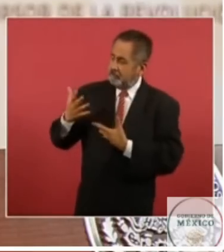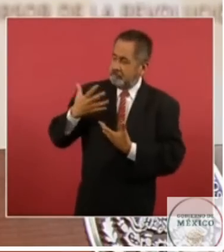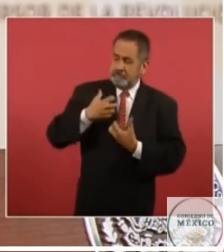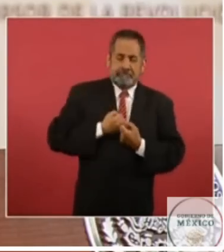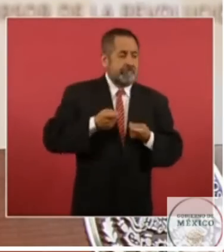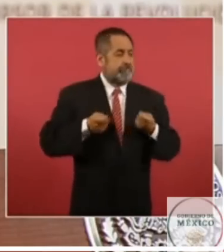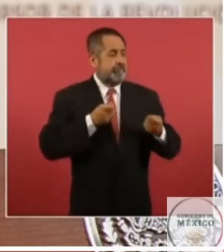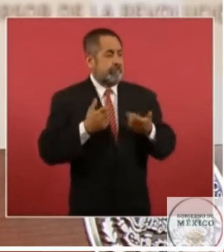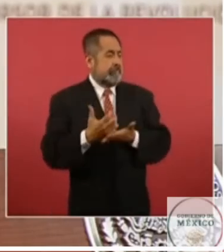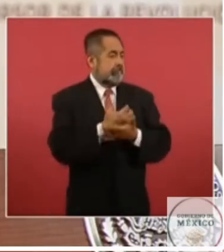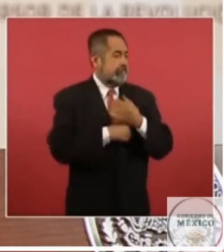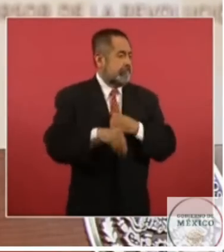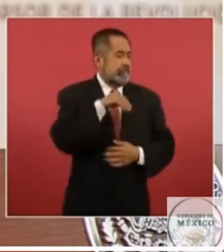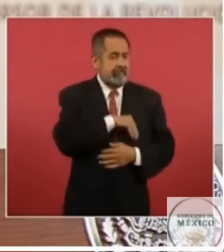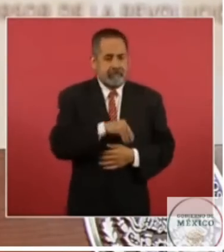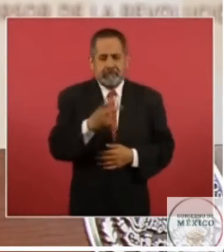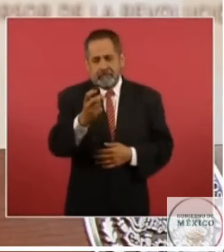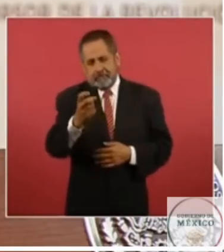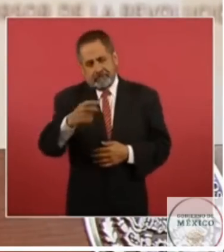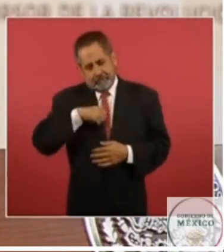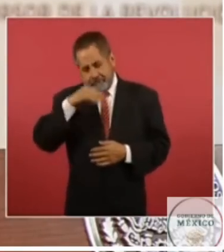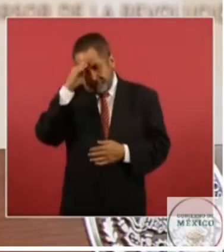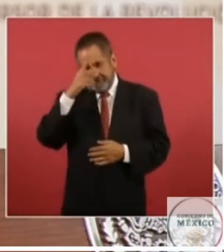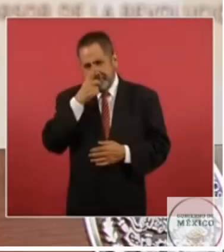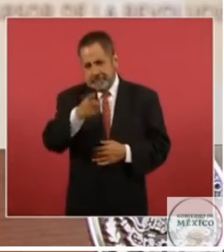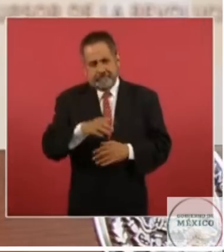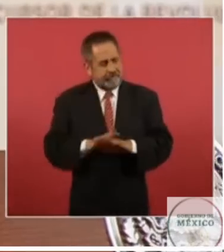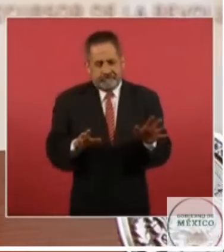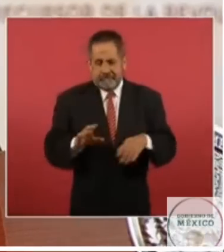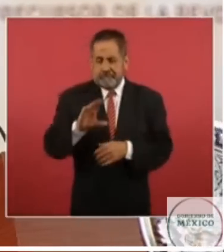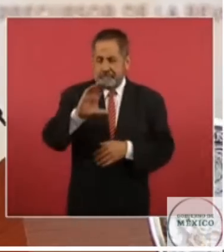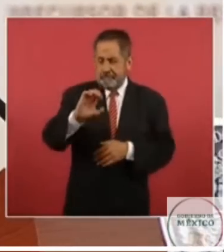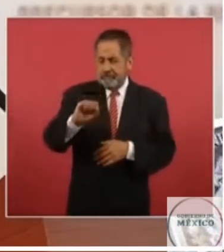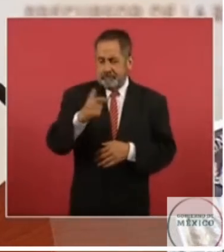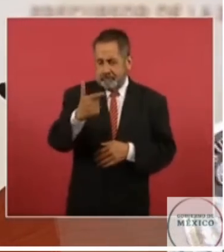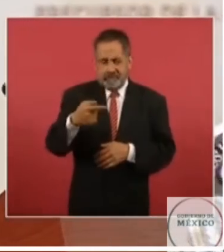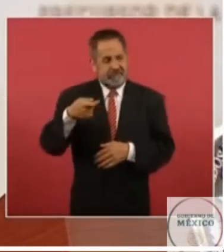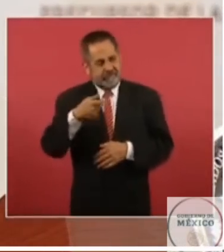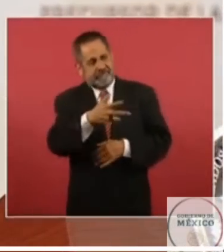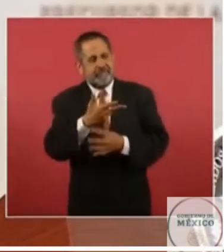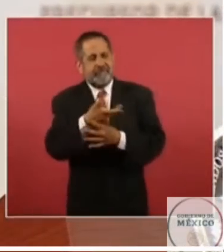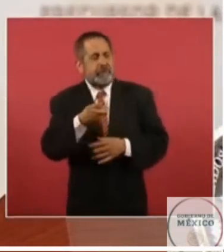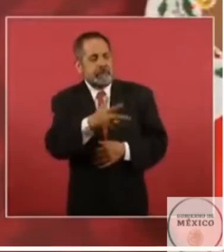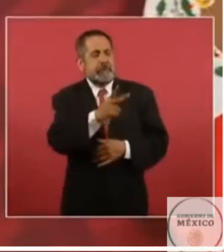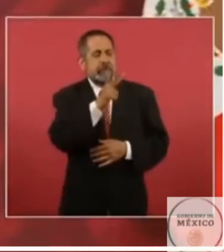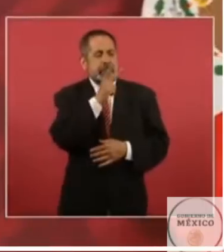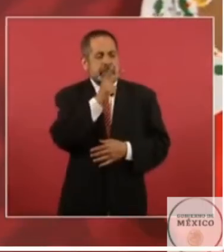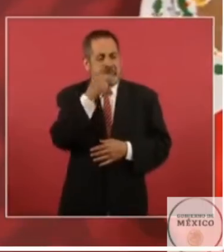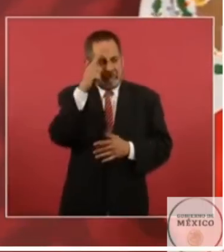Por eso yo le llamo el padre de la desigualdad moderna.